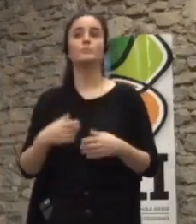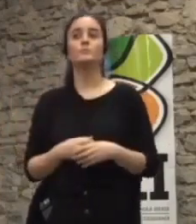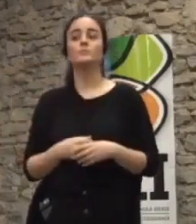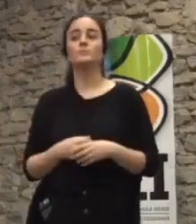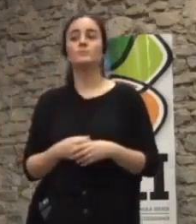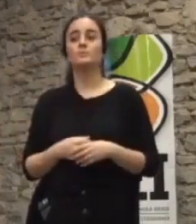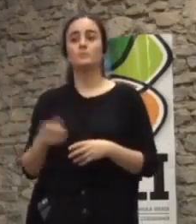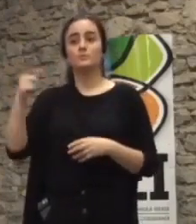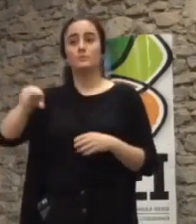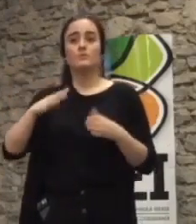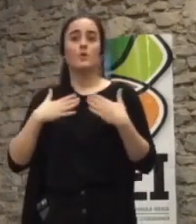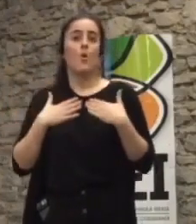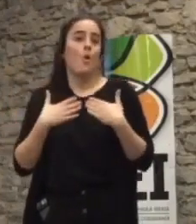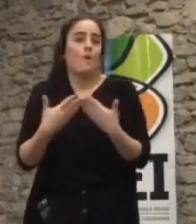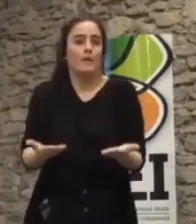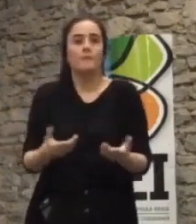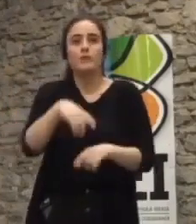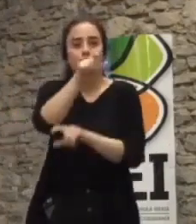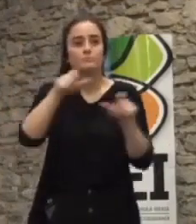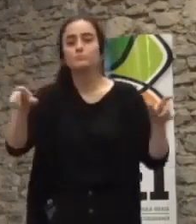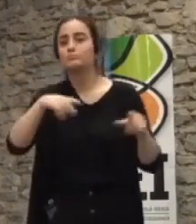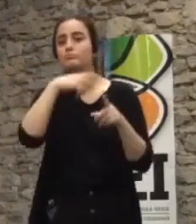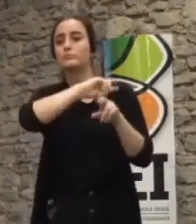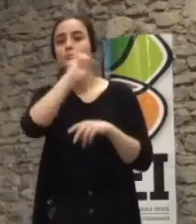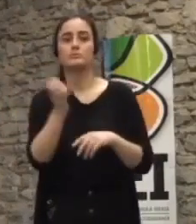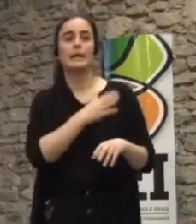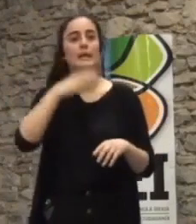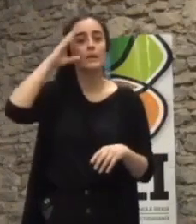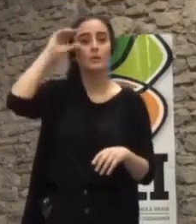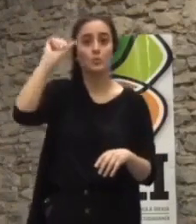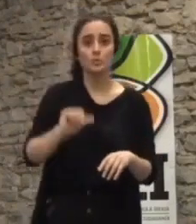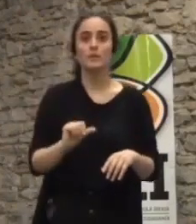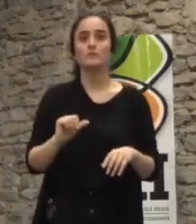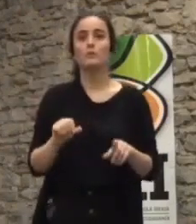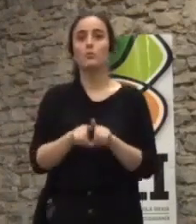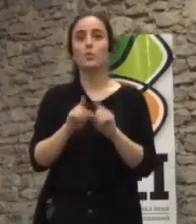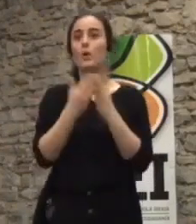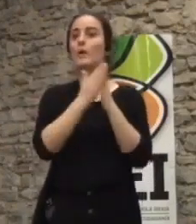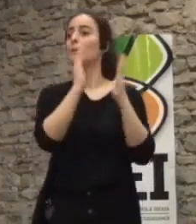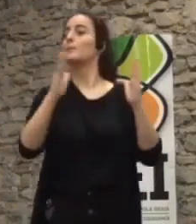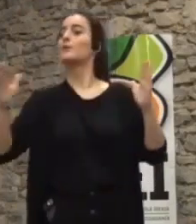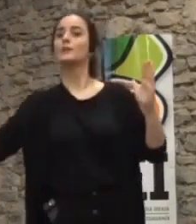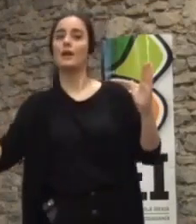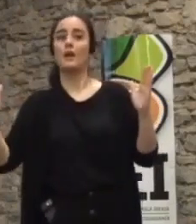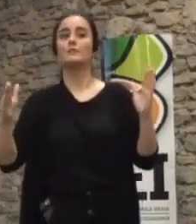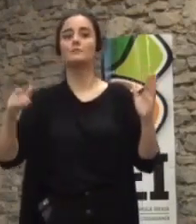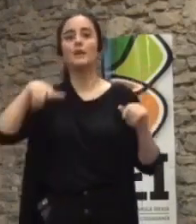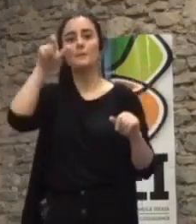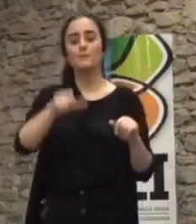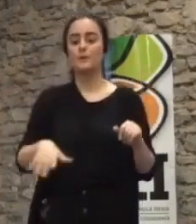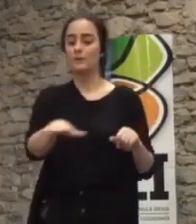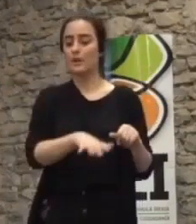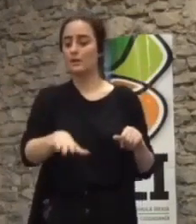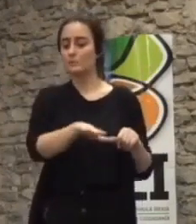se ofrecen a sí mismas, a distintas personas que quieran escuchar estas historias, y como si de una biblioteca se tratase, la persona accede a un